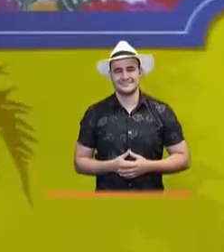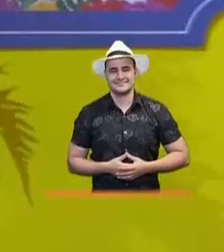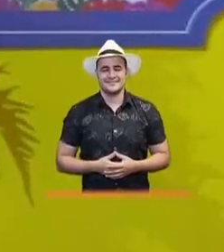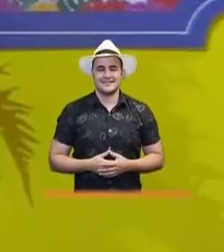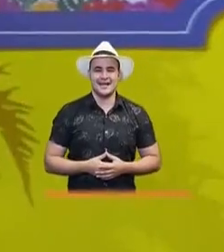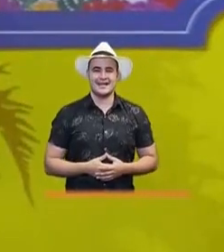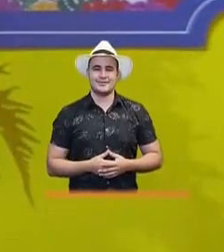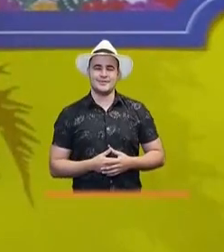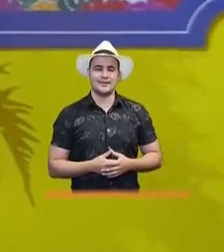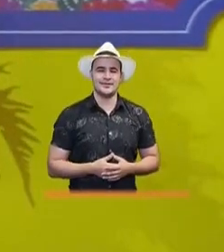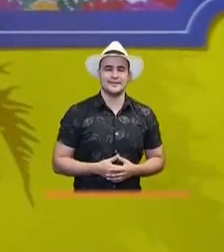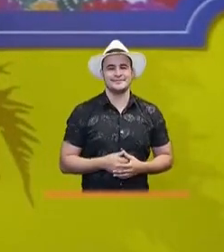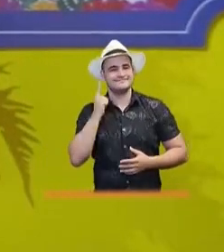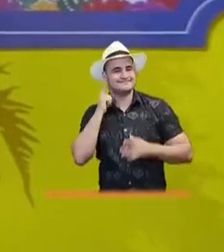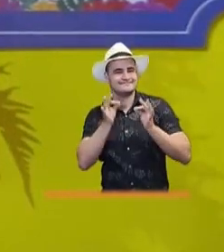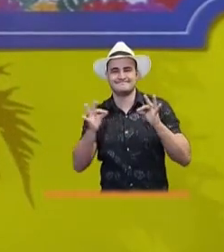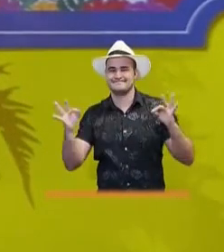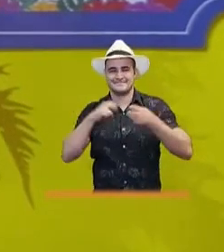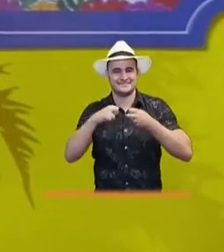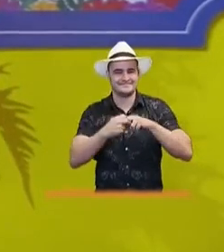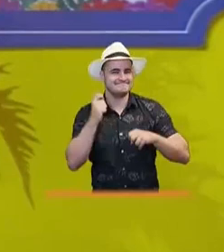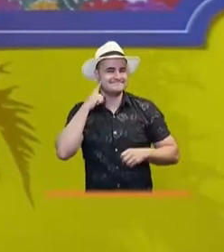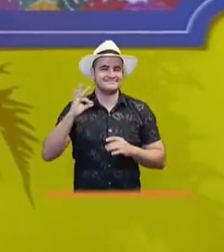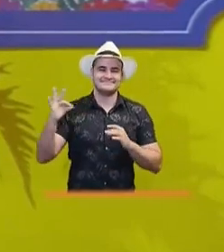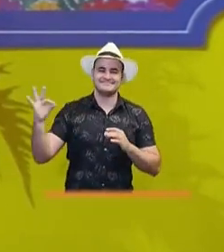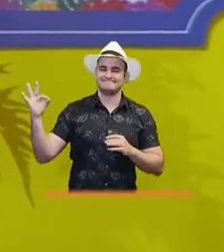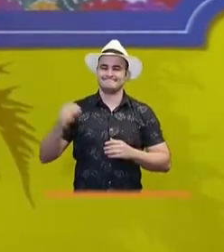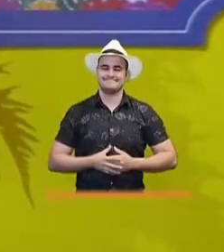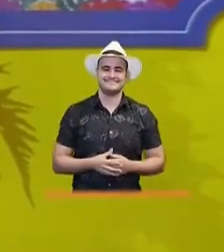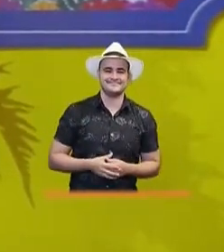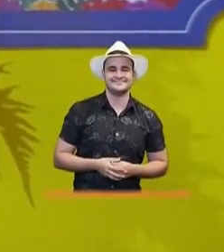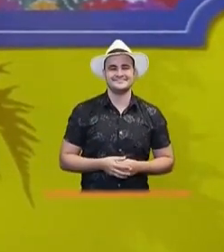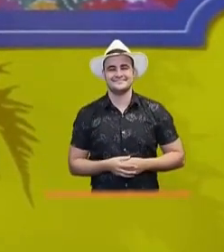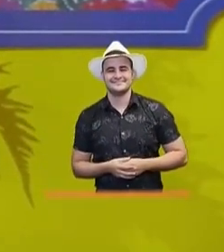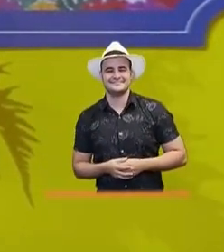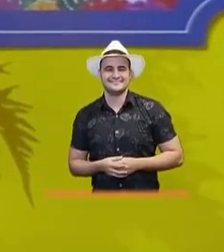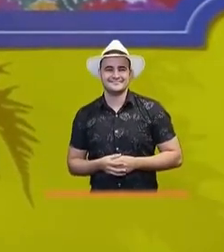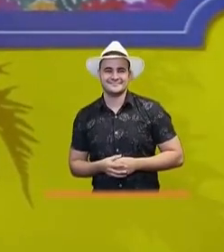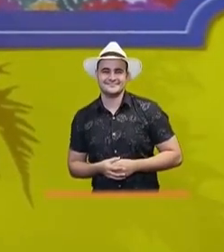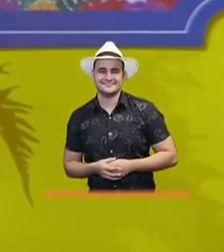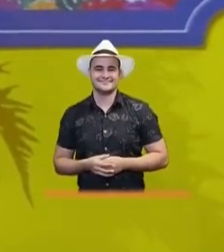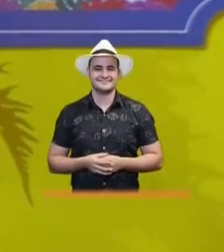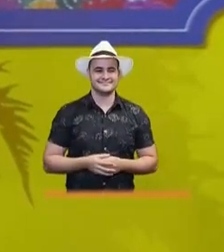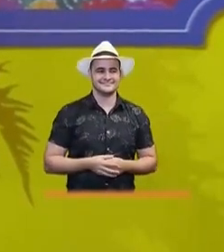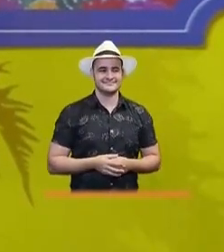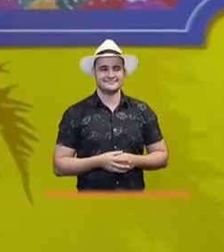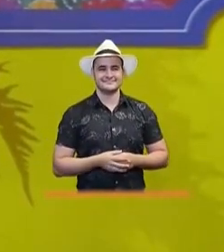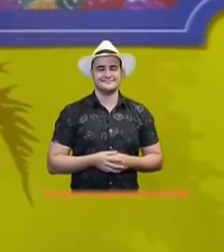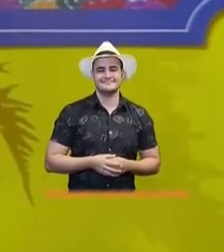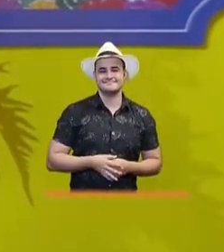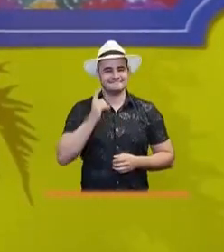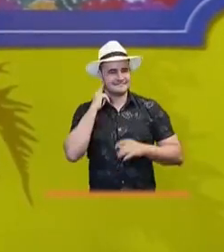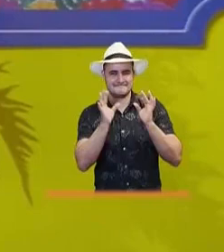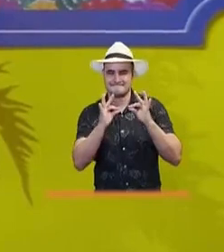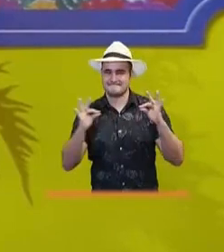Ese que casi le gana, pero tuvo un día gris. Aldo, recuerde